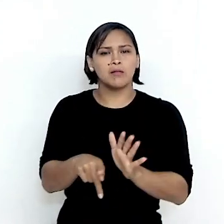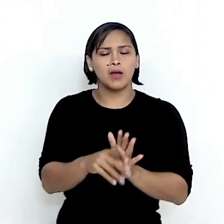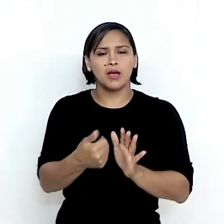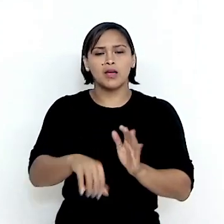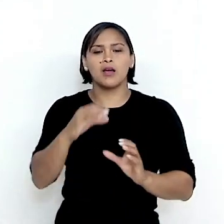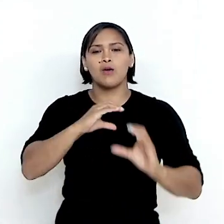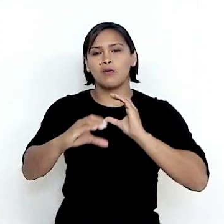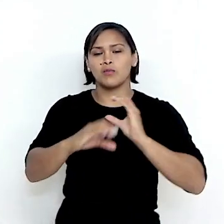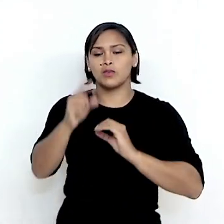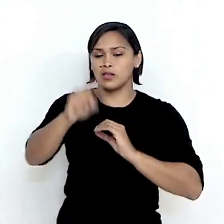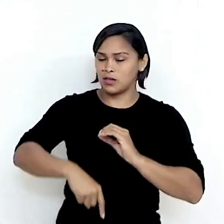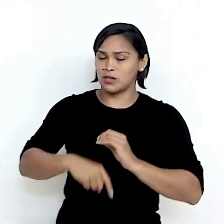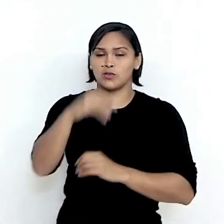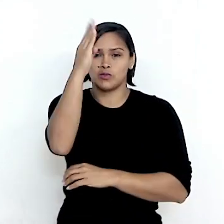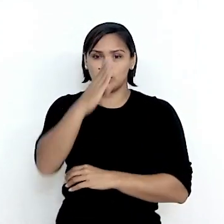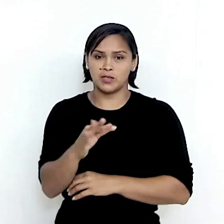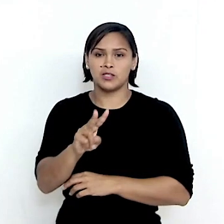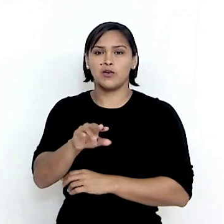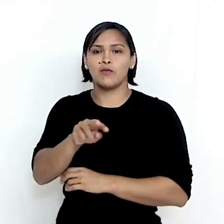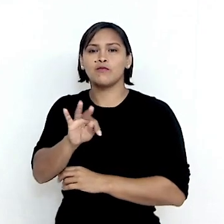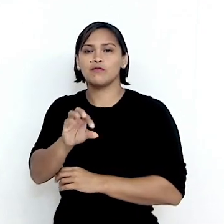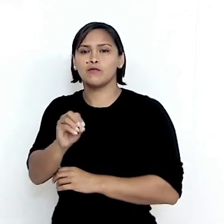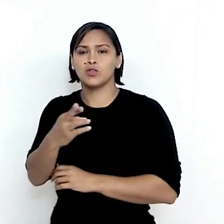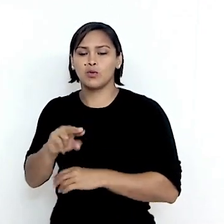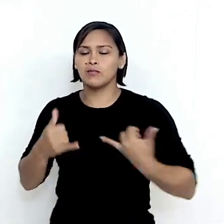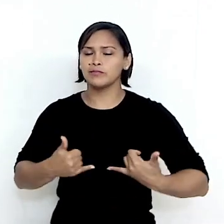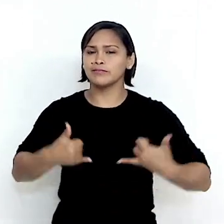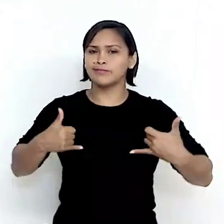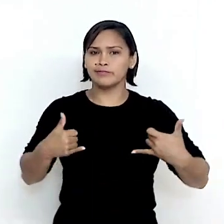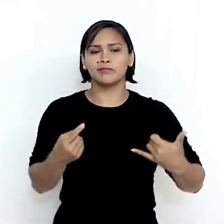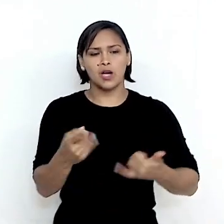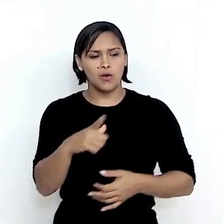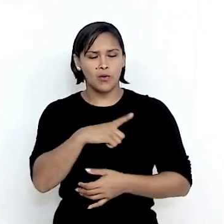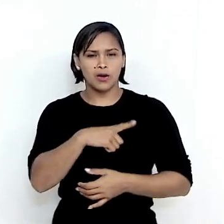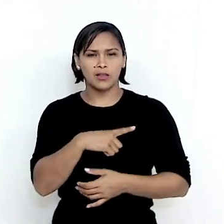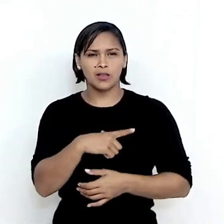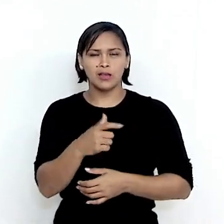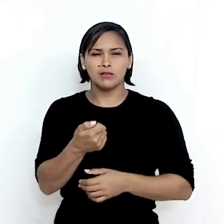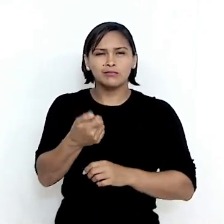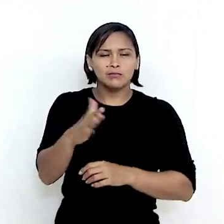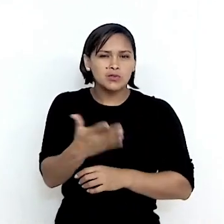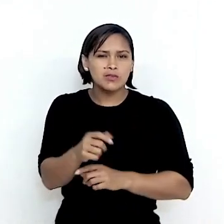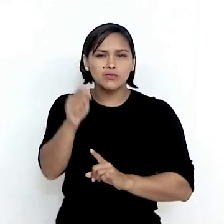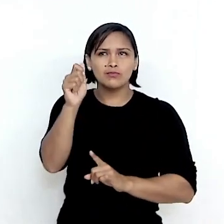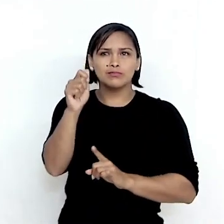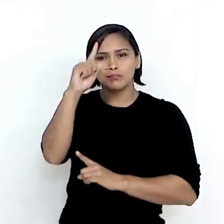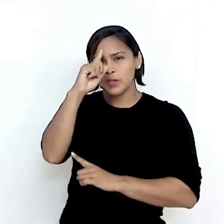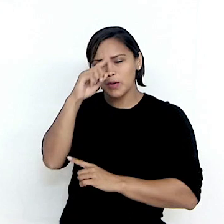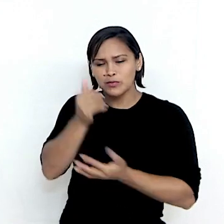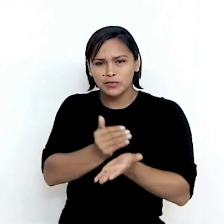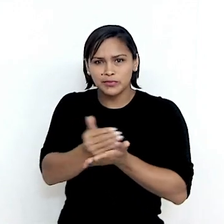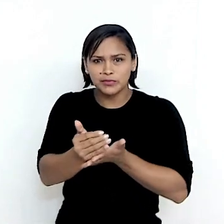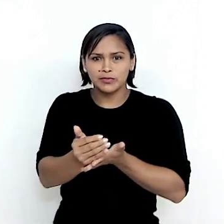Víctor Meneses, con quien tuvimos el honor de, en esos primeros momentos, empezar a discutir este tema.